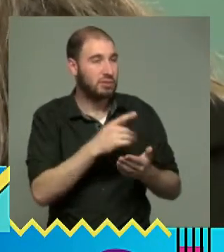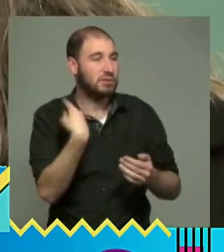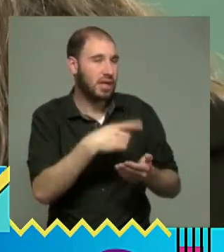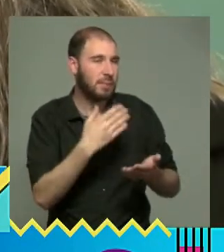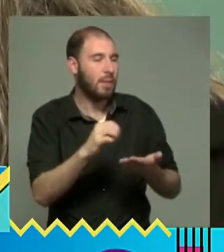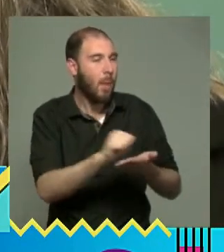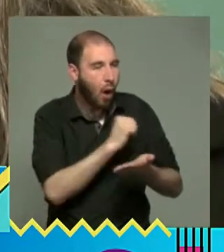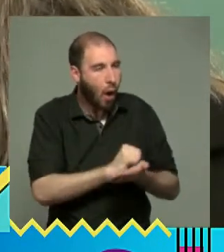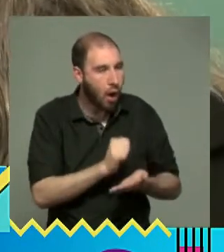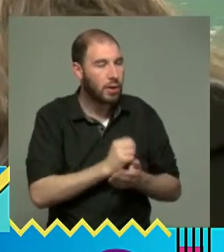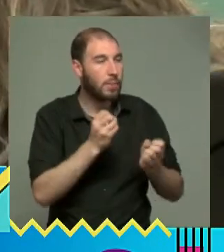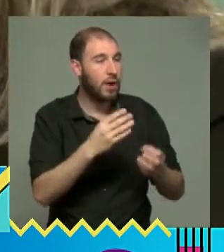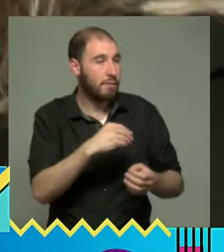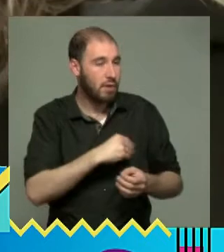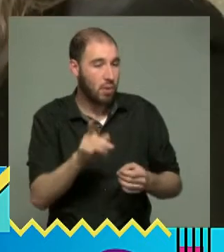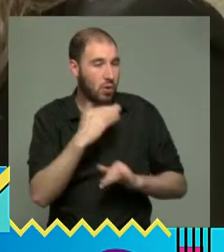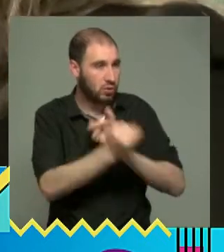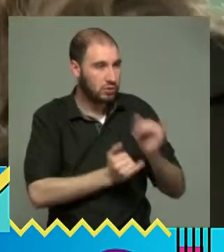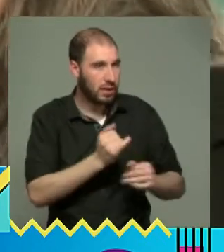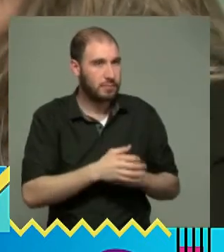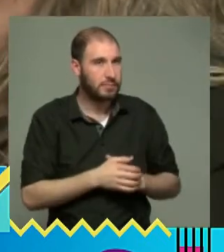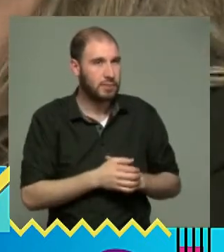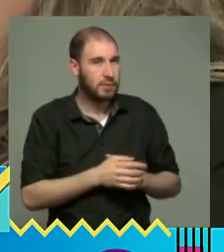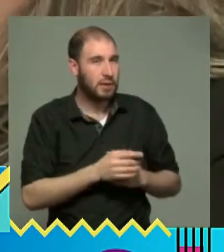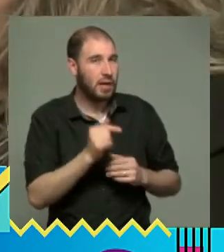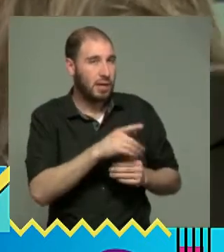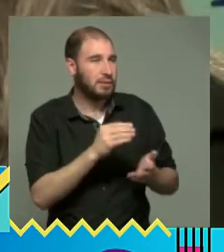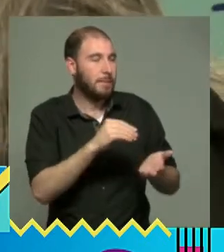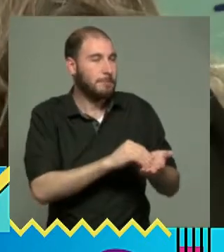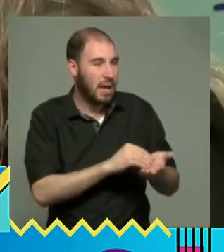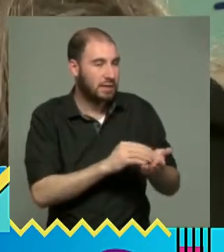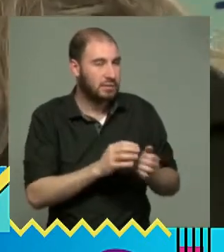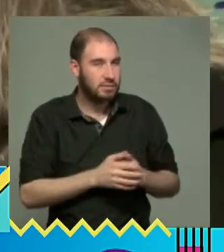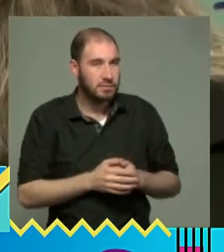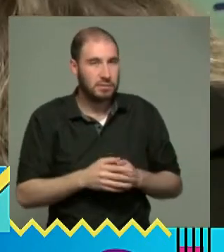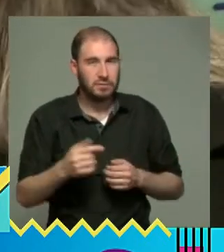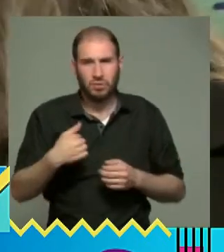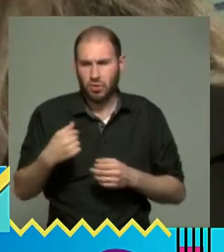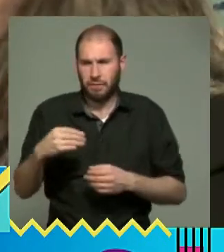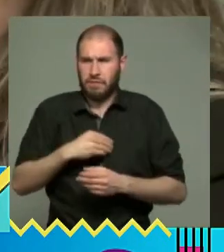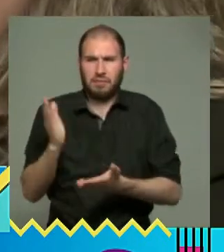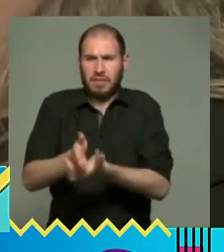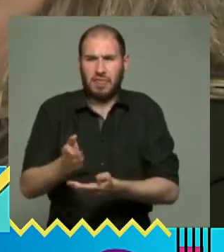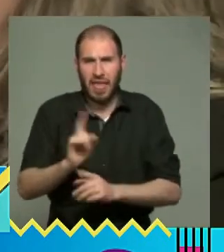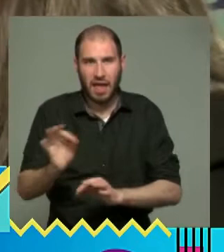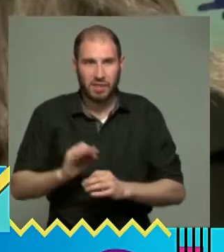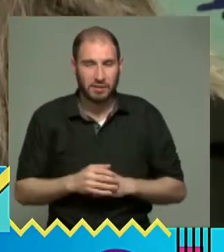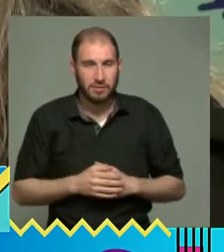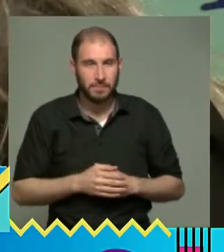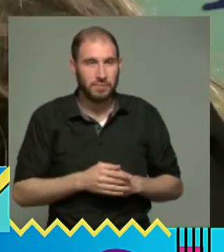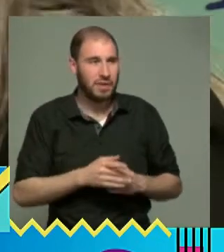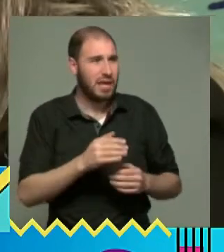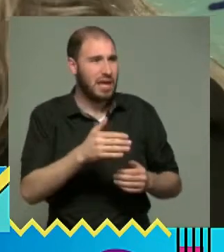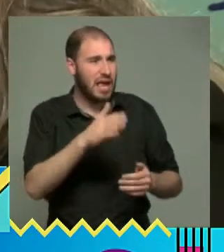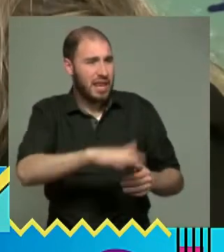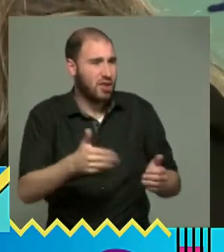sistemáticamente vulnerados por la fe que estás profesando vos. Y que no solo eso, No, la fe que sino yo que... profeso no vulnera nada. No. Sí, bueno, La quienes mayoría de Hay las violado representan-